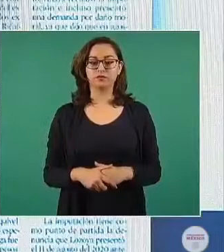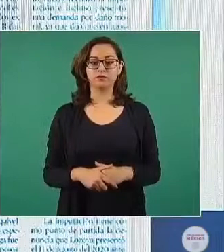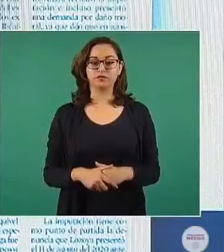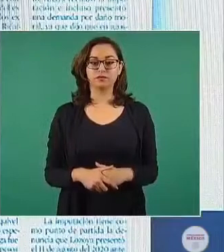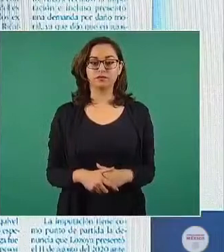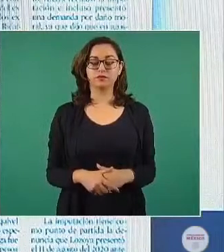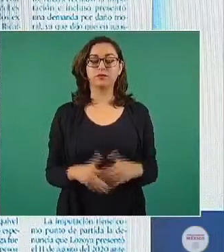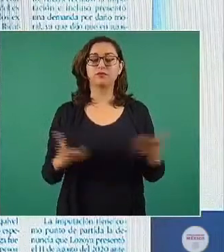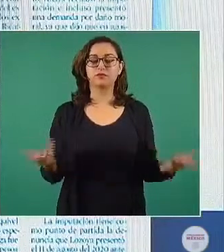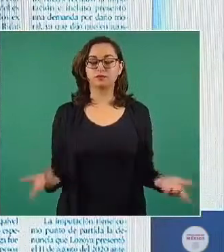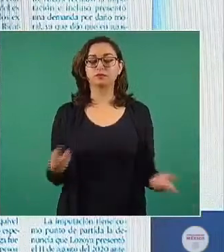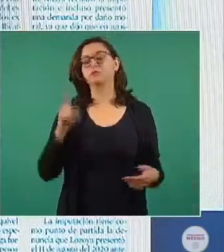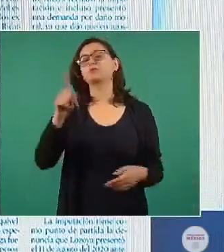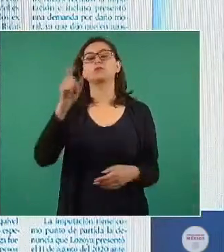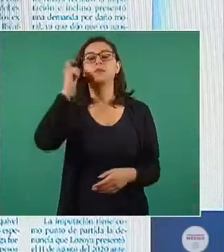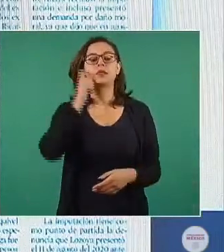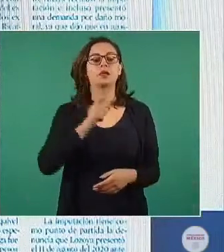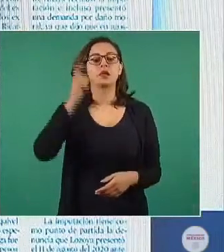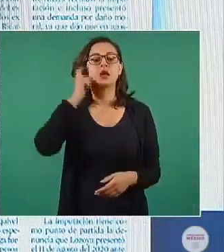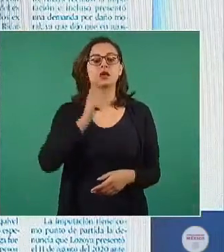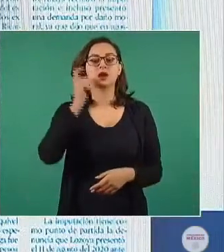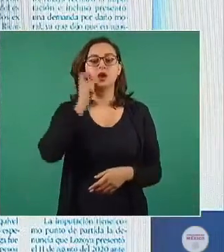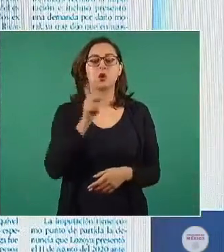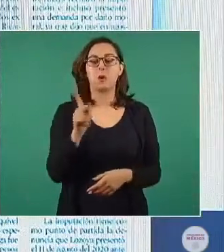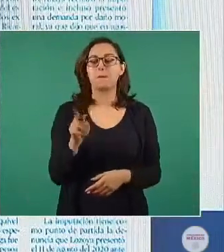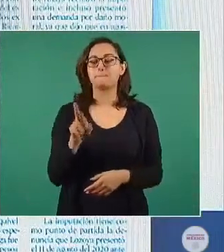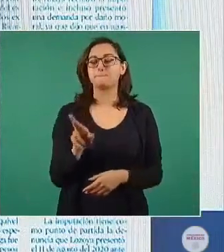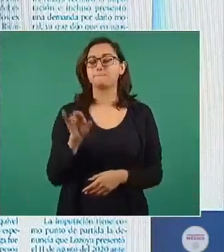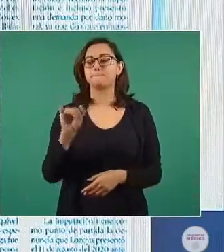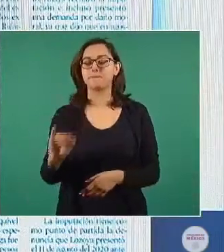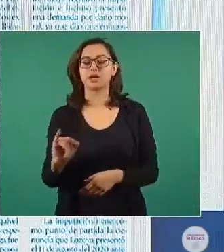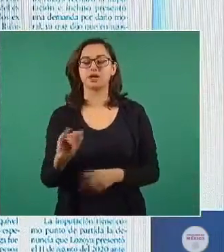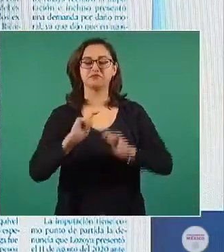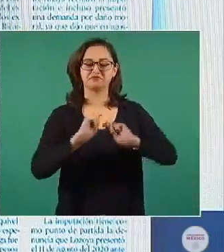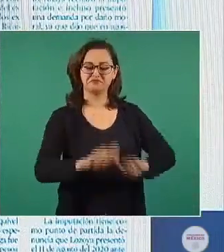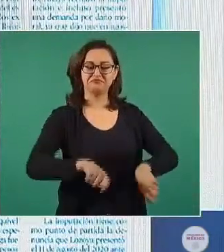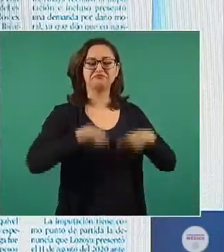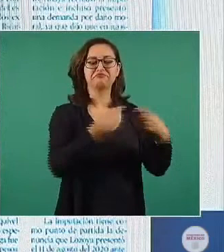Mejor dicho, del estado de Guerrero. El finado,